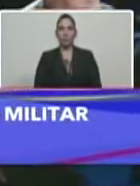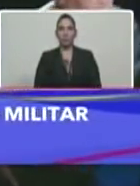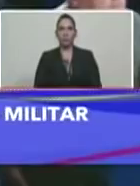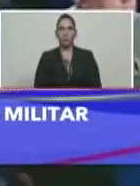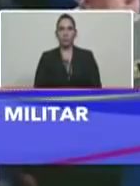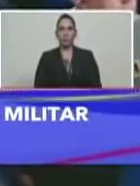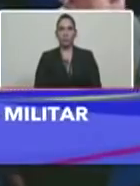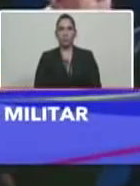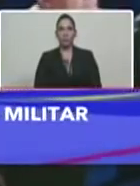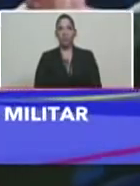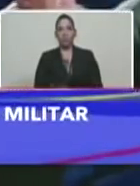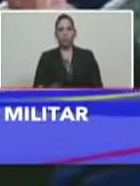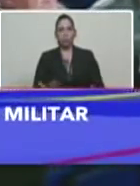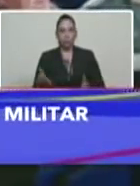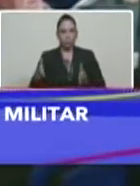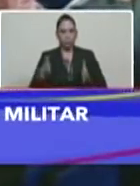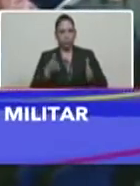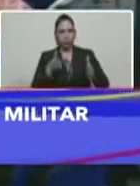volada,